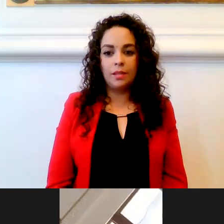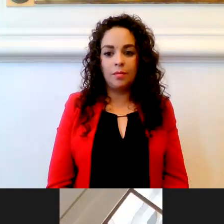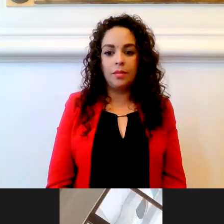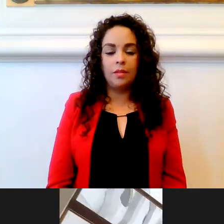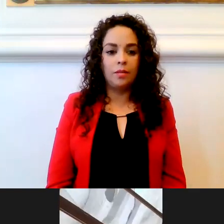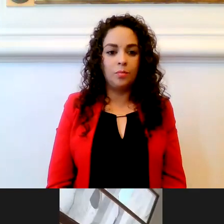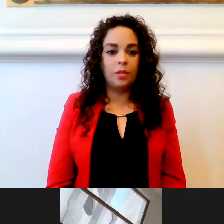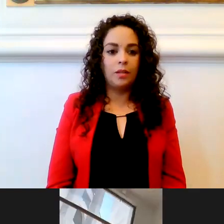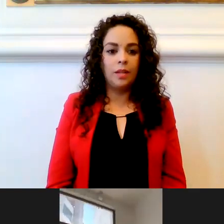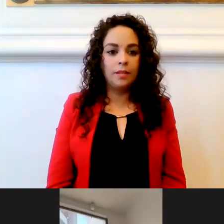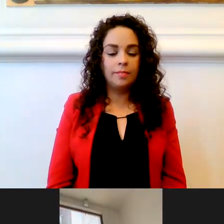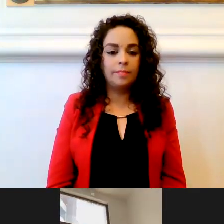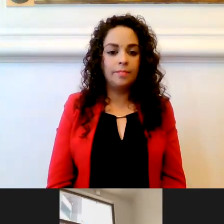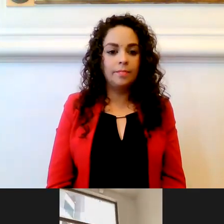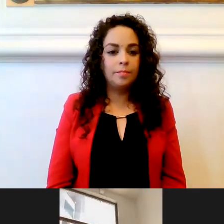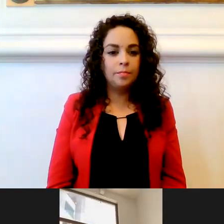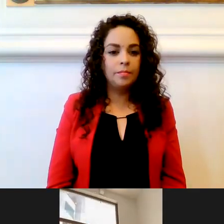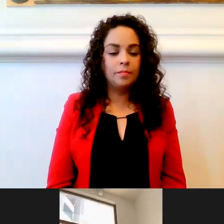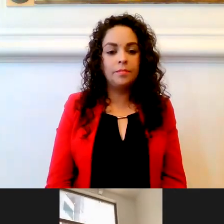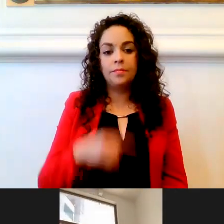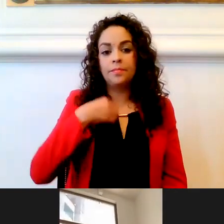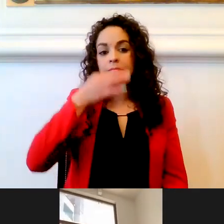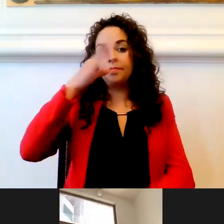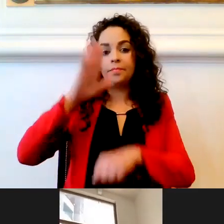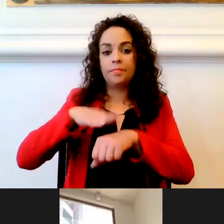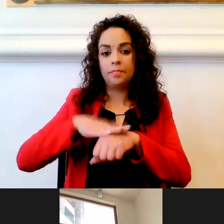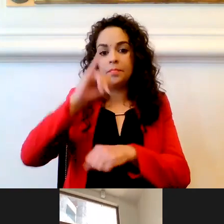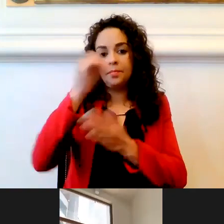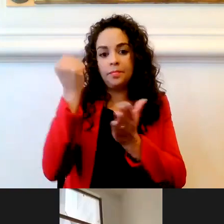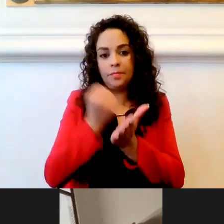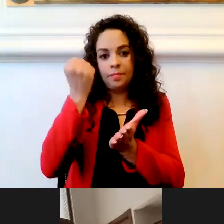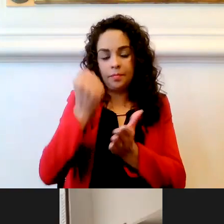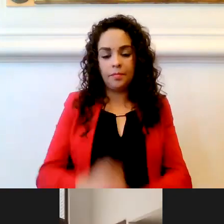Diputada vicecoordinadora, le informo que el acuerdo ha sido aprobado.